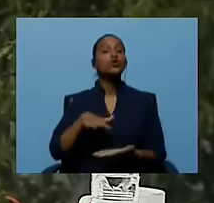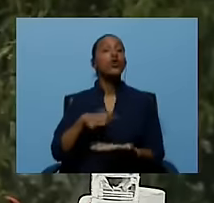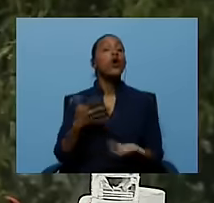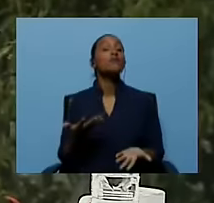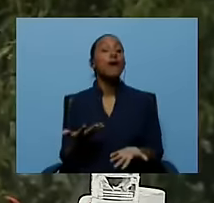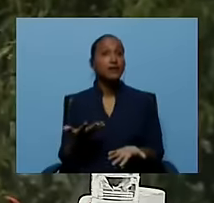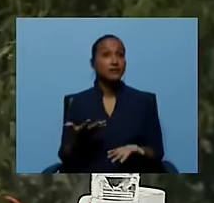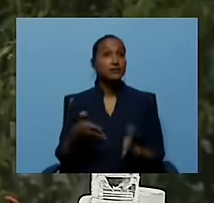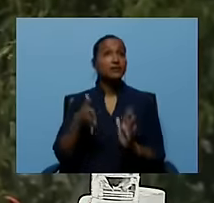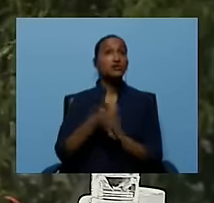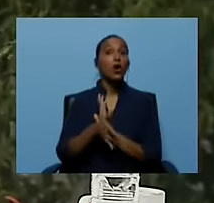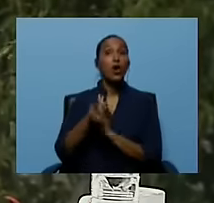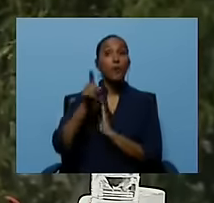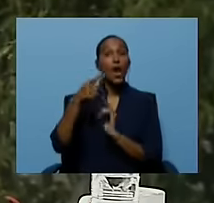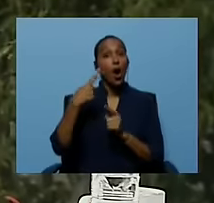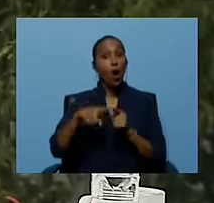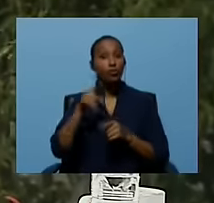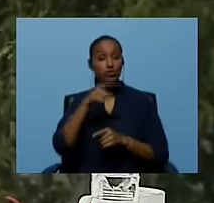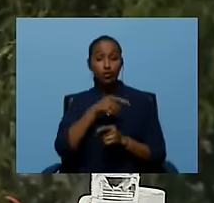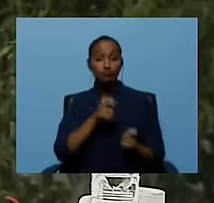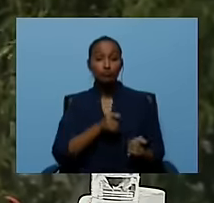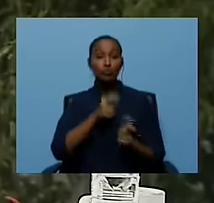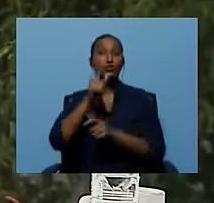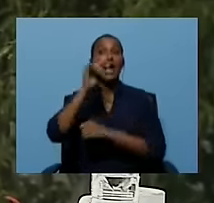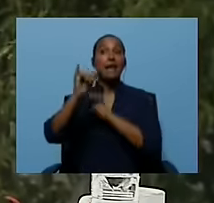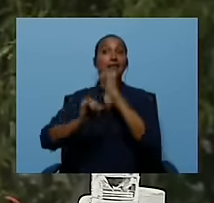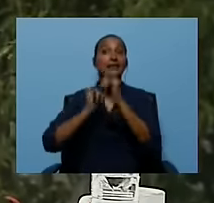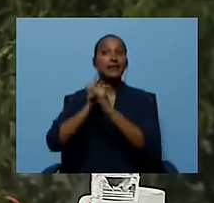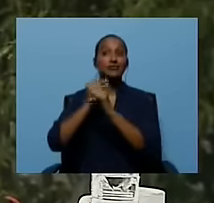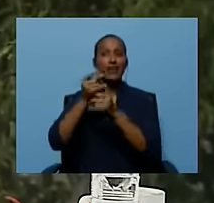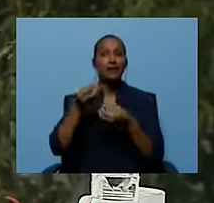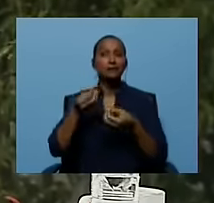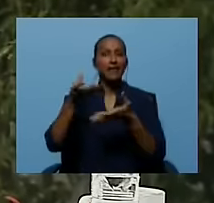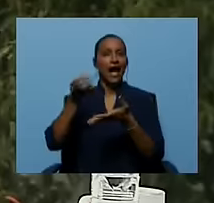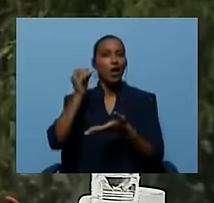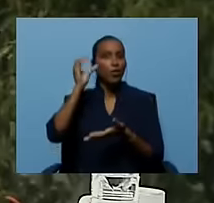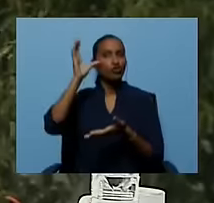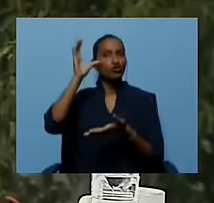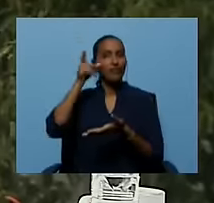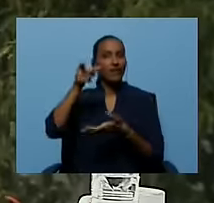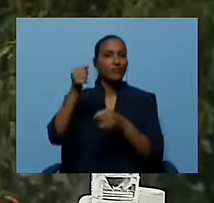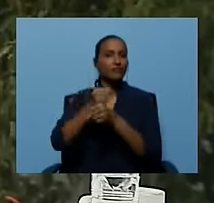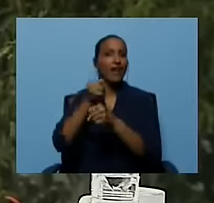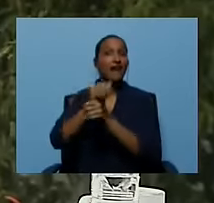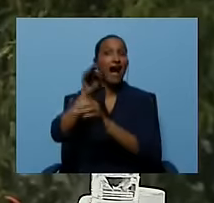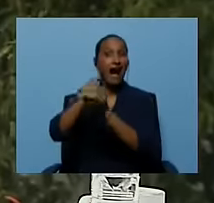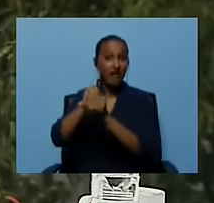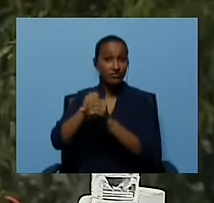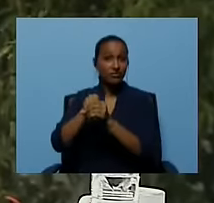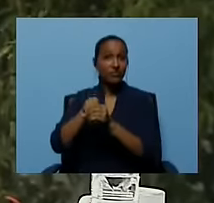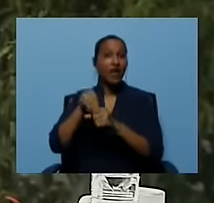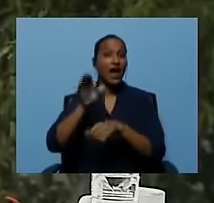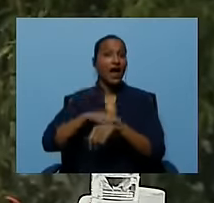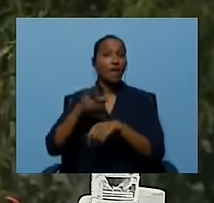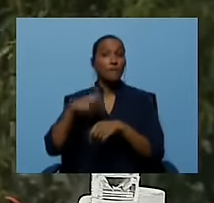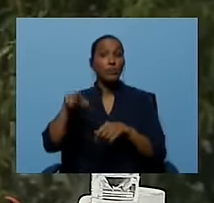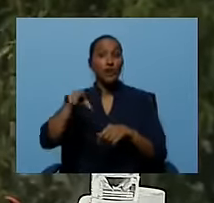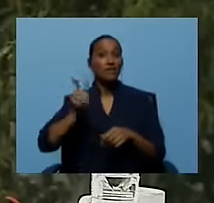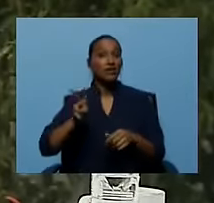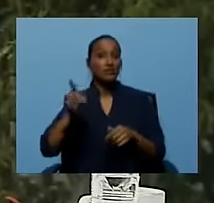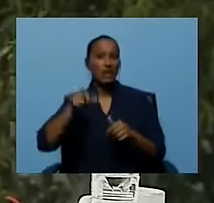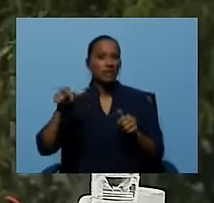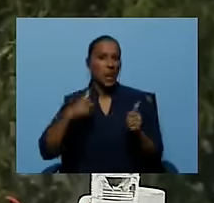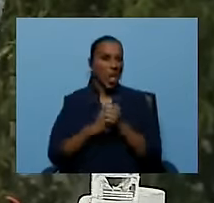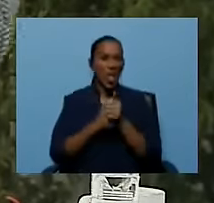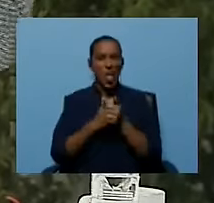y por allá, por esos mundos, dar su conocimiento. Si él fue perseguido y desterrado, hoy nosotros con